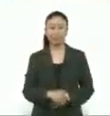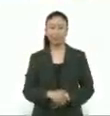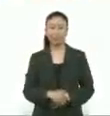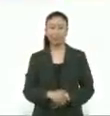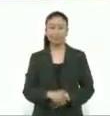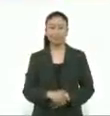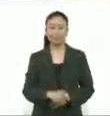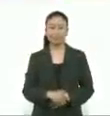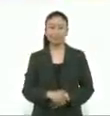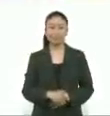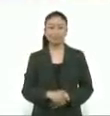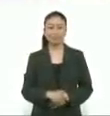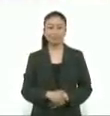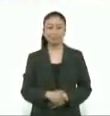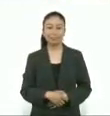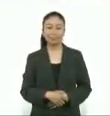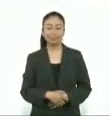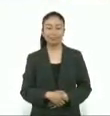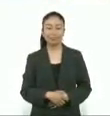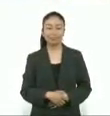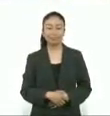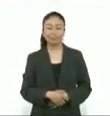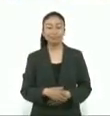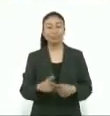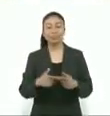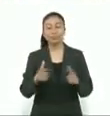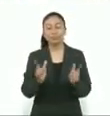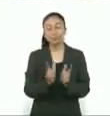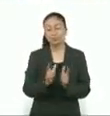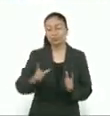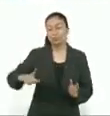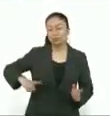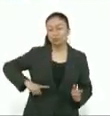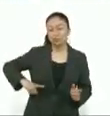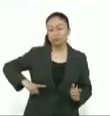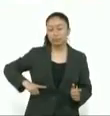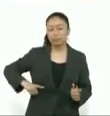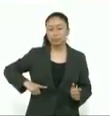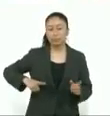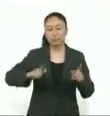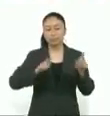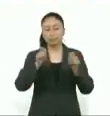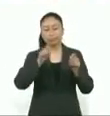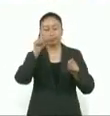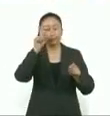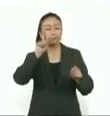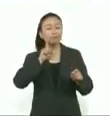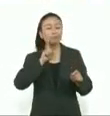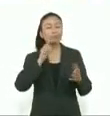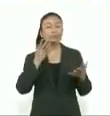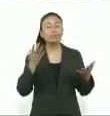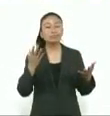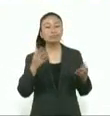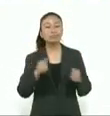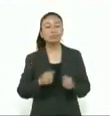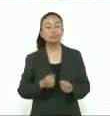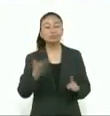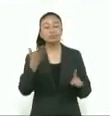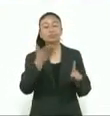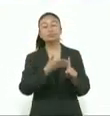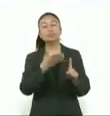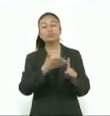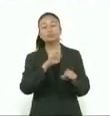Los gobiernos actuales, encabezados por mujeres, han puesto entre sus